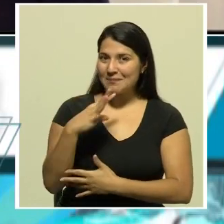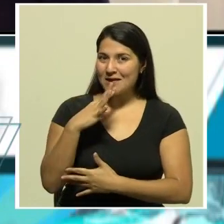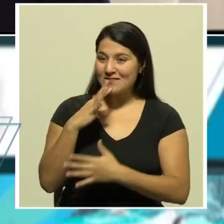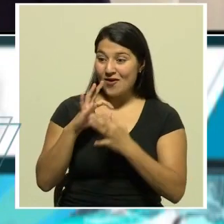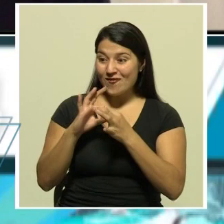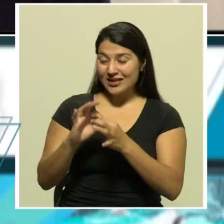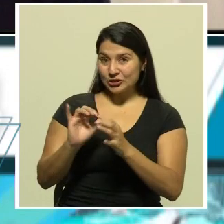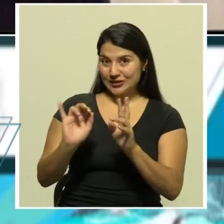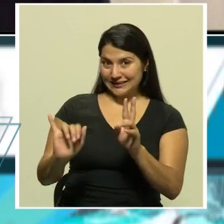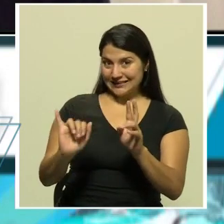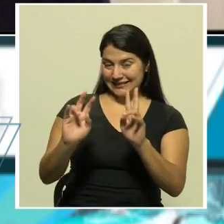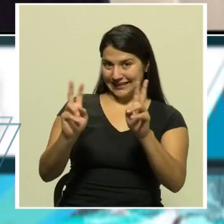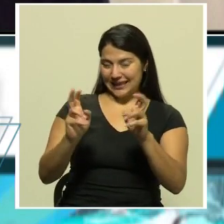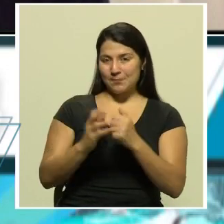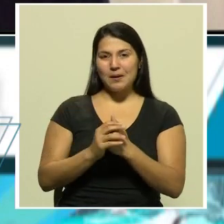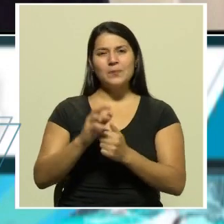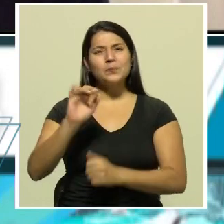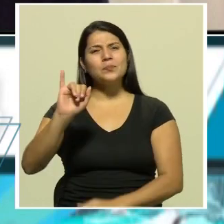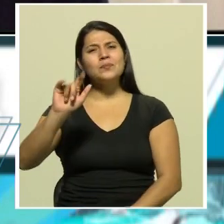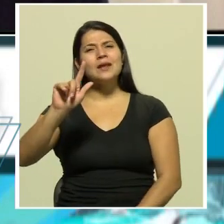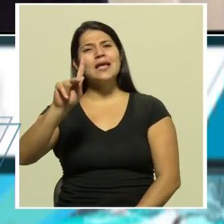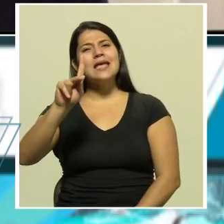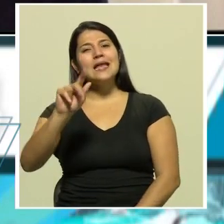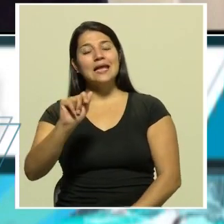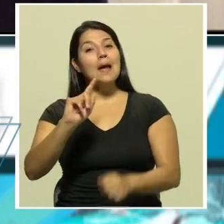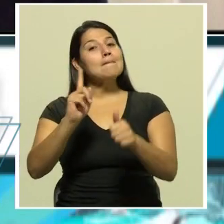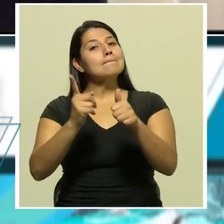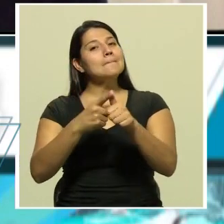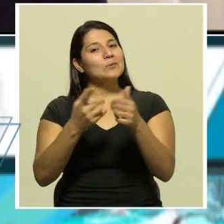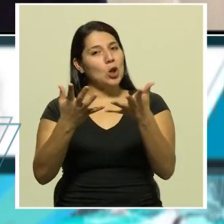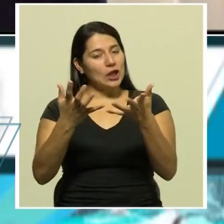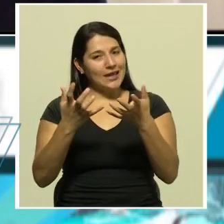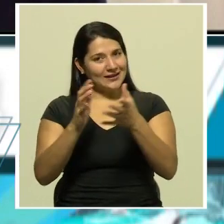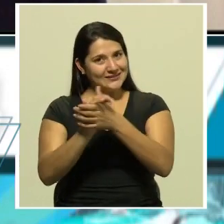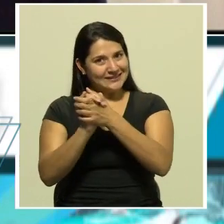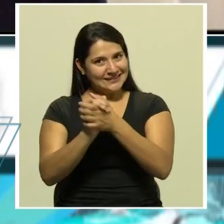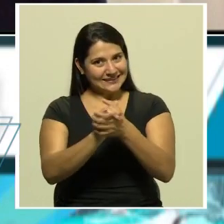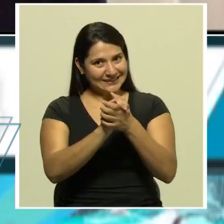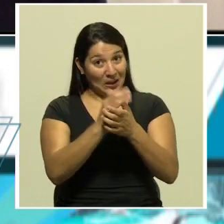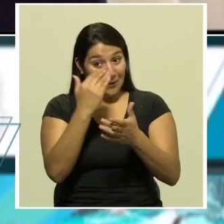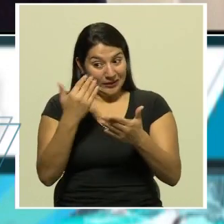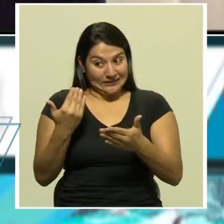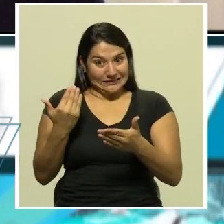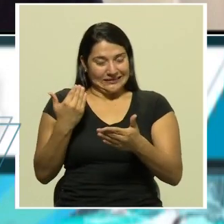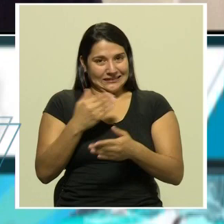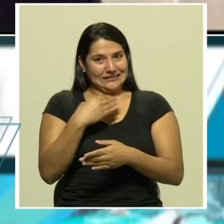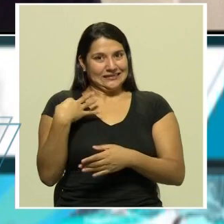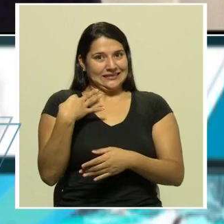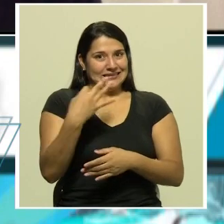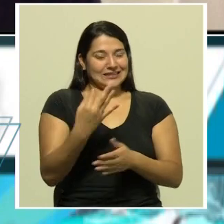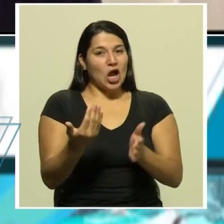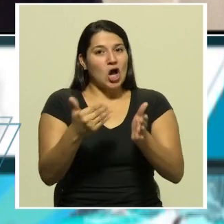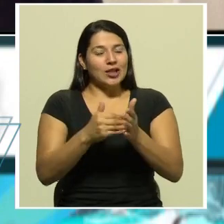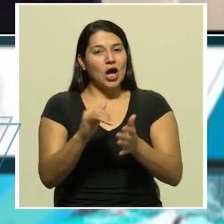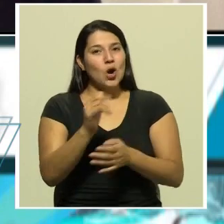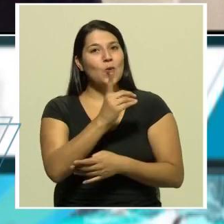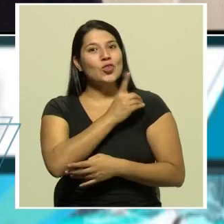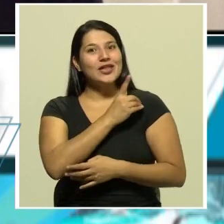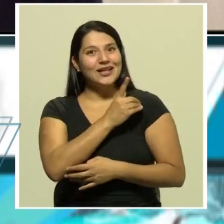temas. Ilka, lo primero es felicitarla porque la acaban de reelegir como directora de Flaxo Costa